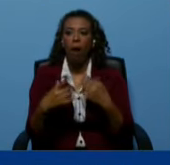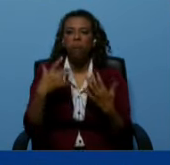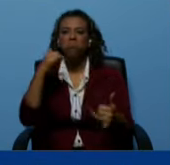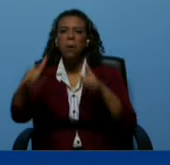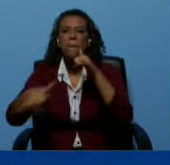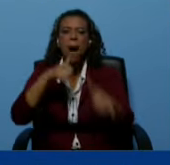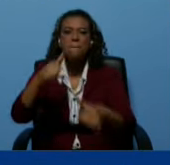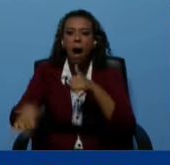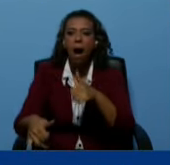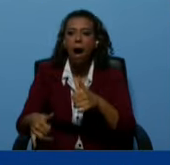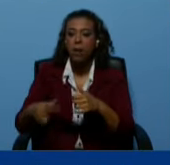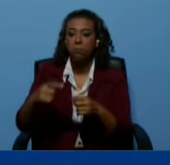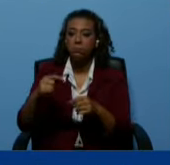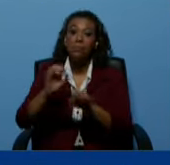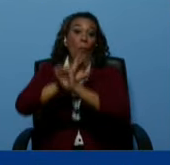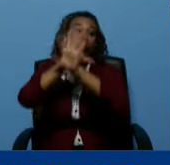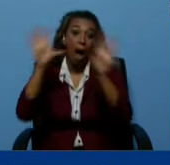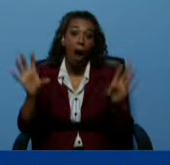Estamos claritos, ¿verdad?